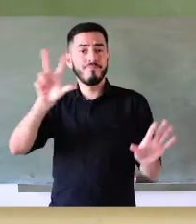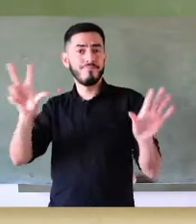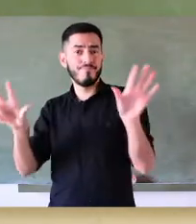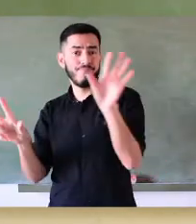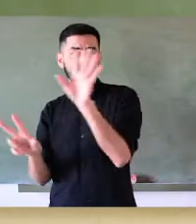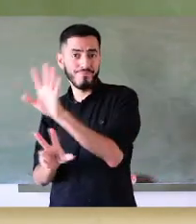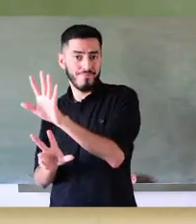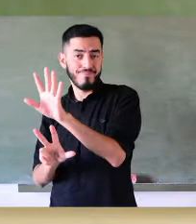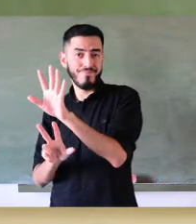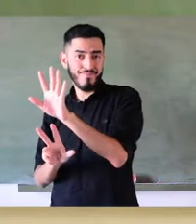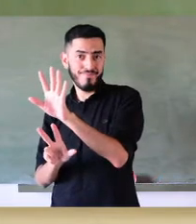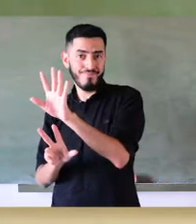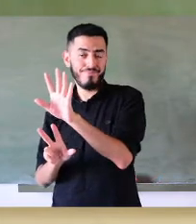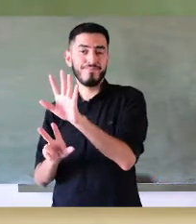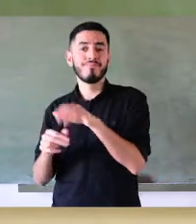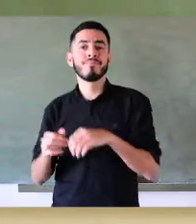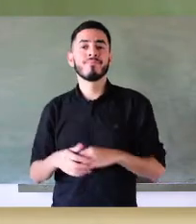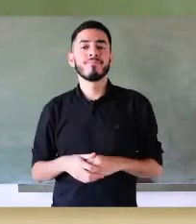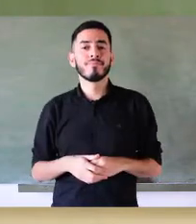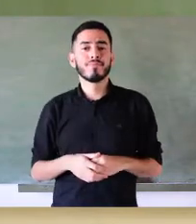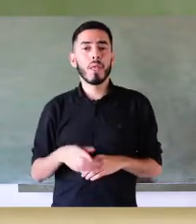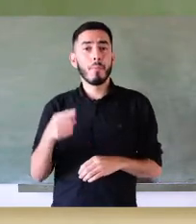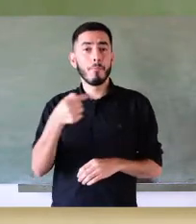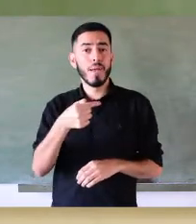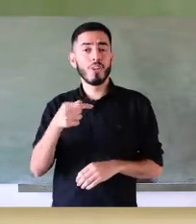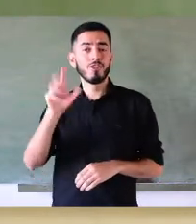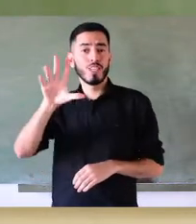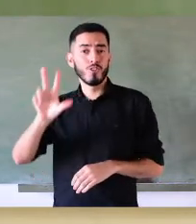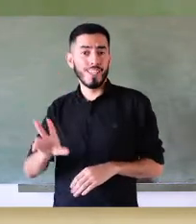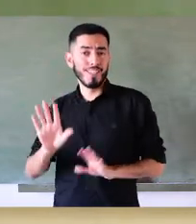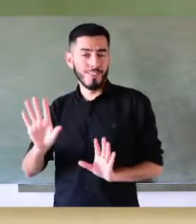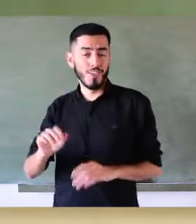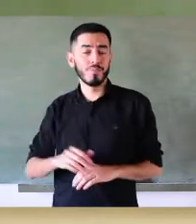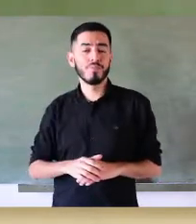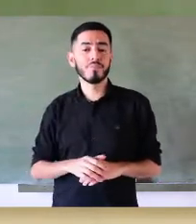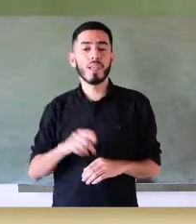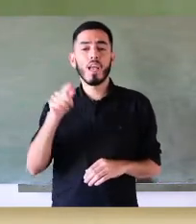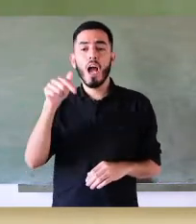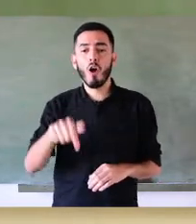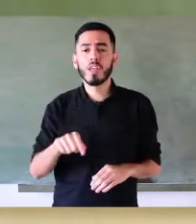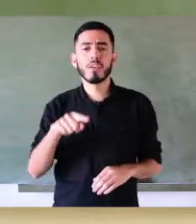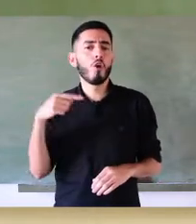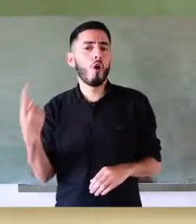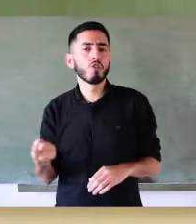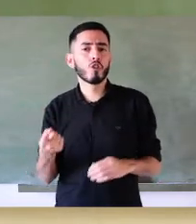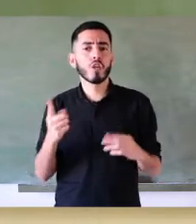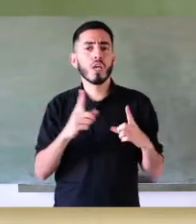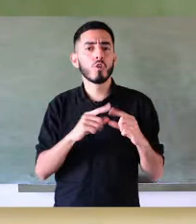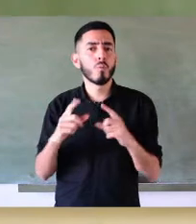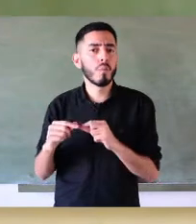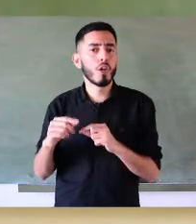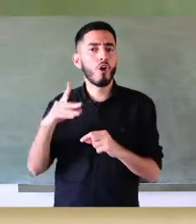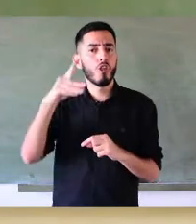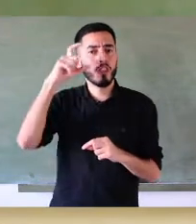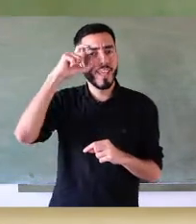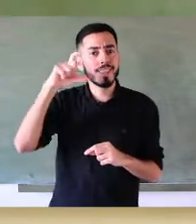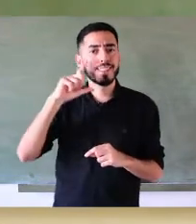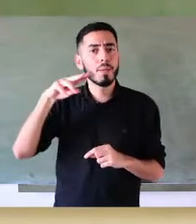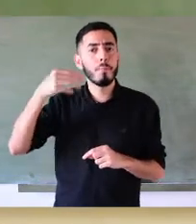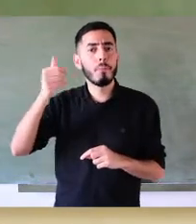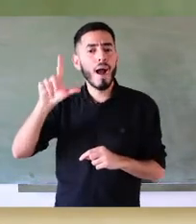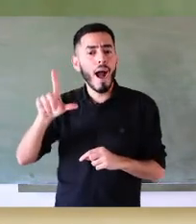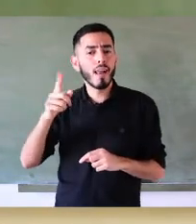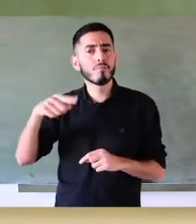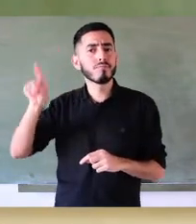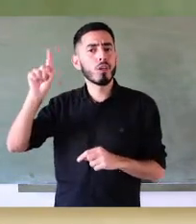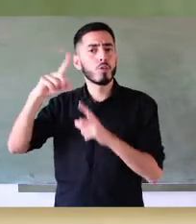invierten, por lo tanto nos queda menos 5 tercios. Ahora bien, pasemos a una expresión decimal elevada a un exponente. ¿Qué